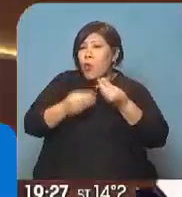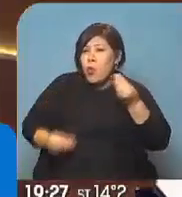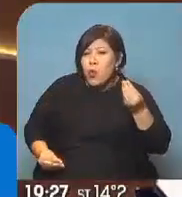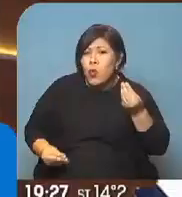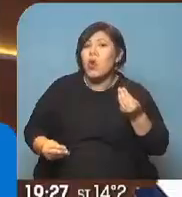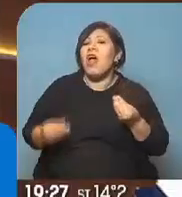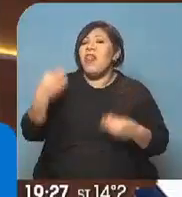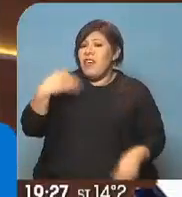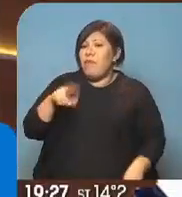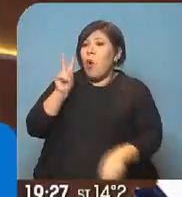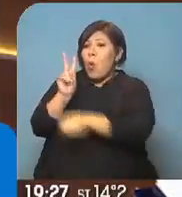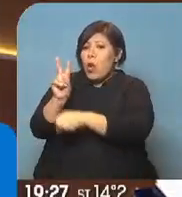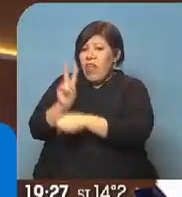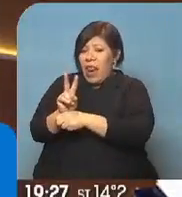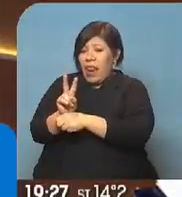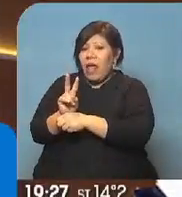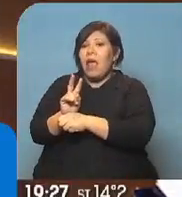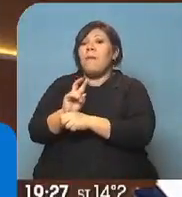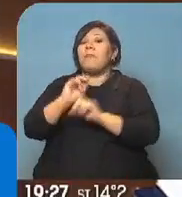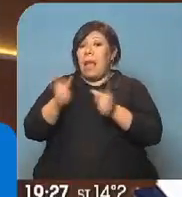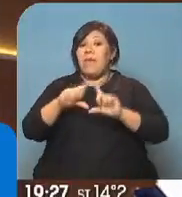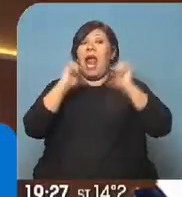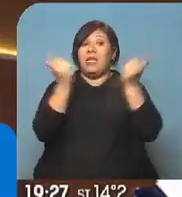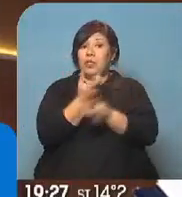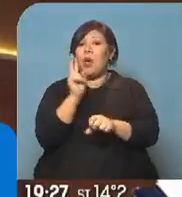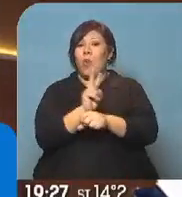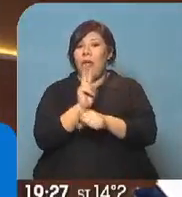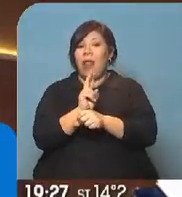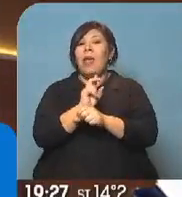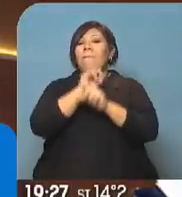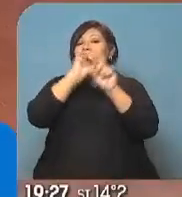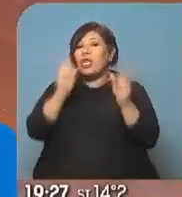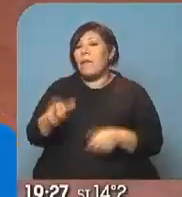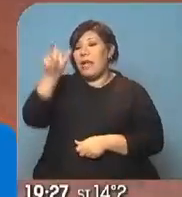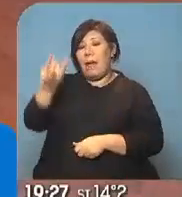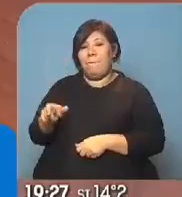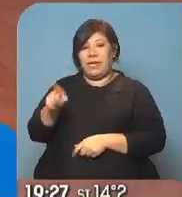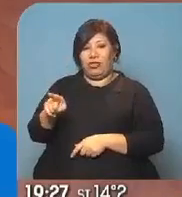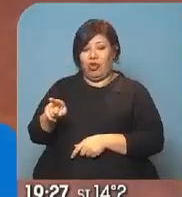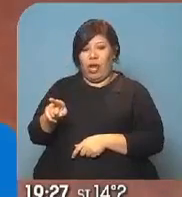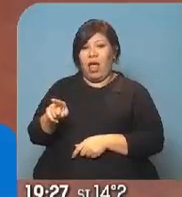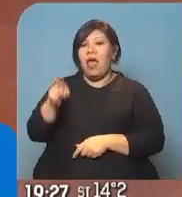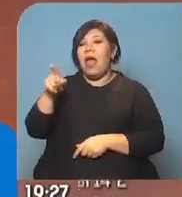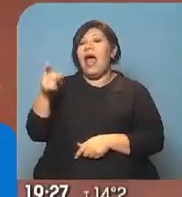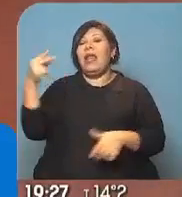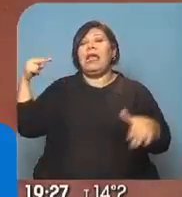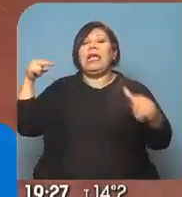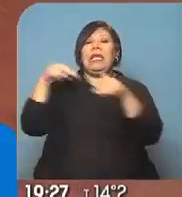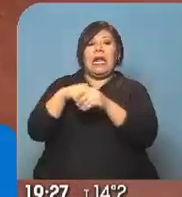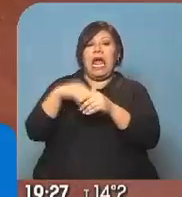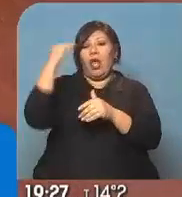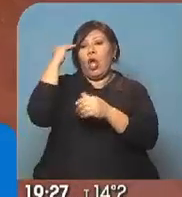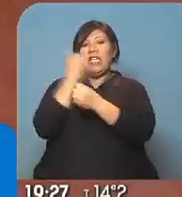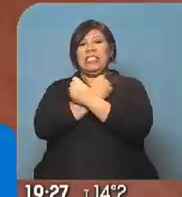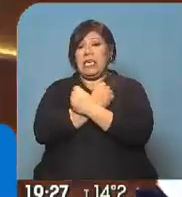estas señales claramente, como usted bien dice, son indicadores de... Una intervención psiquiátrica no es para coartar a una persona. En otro